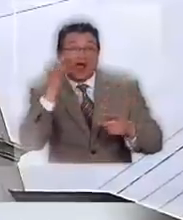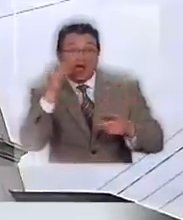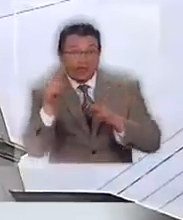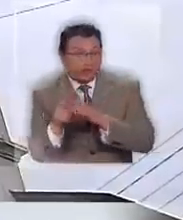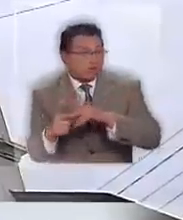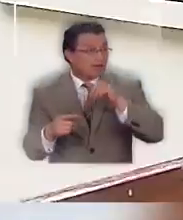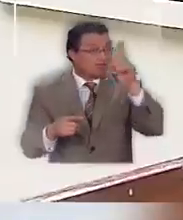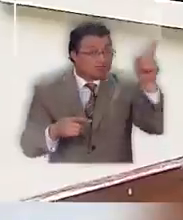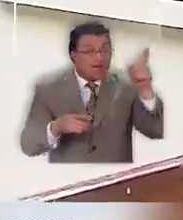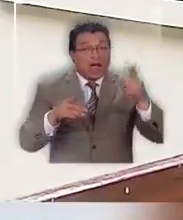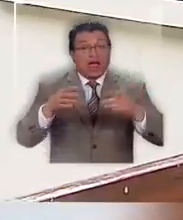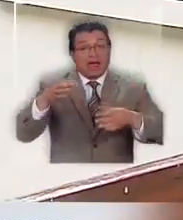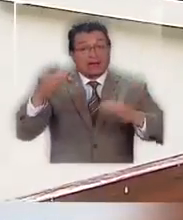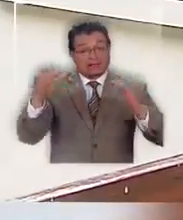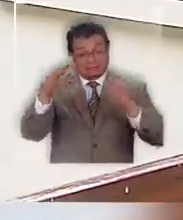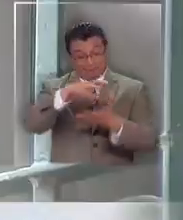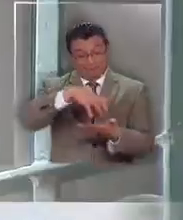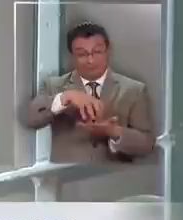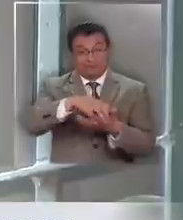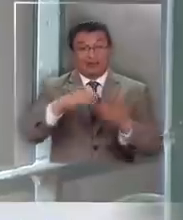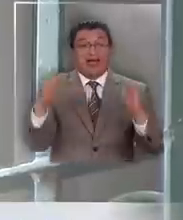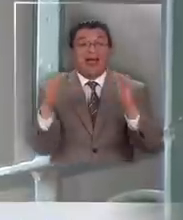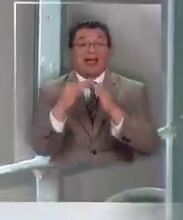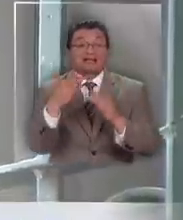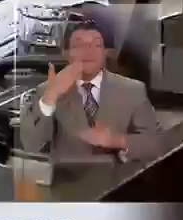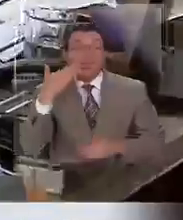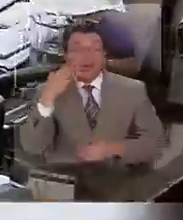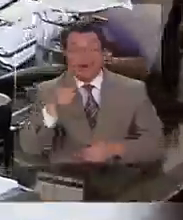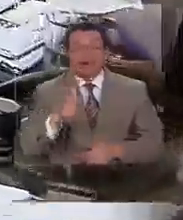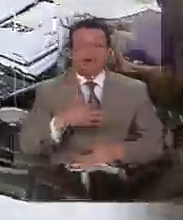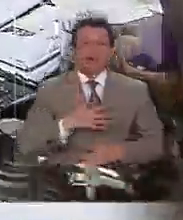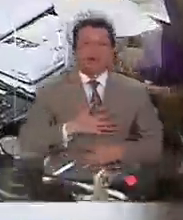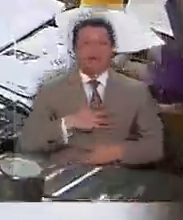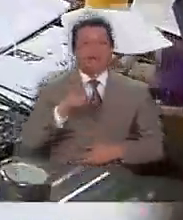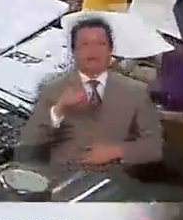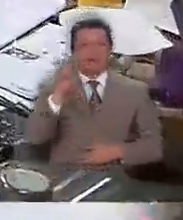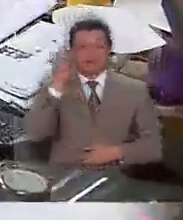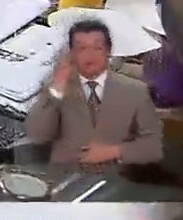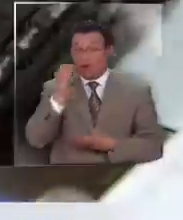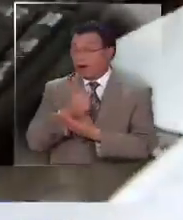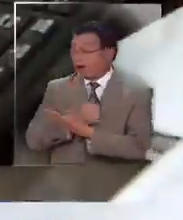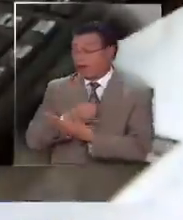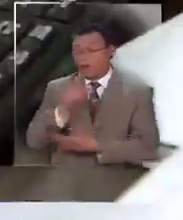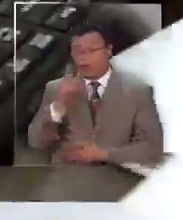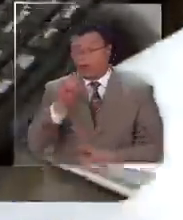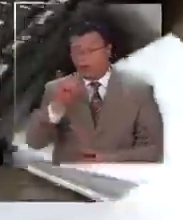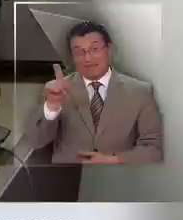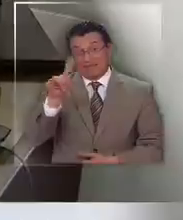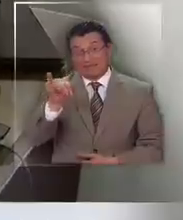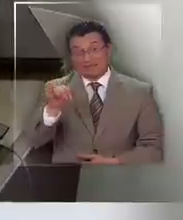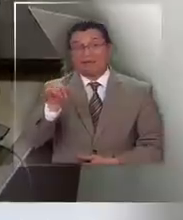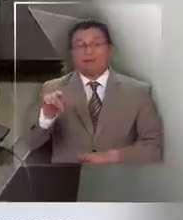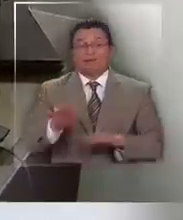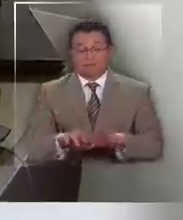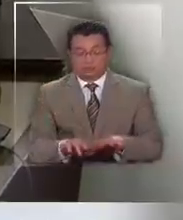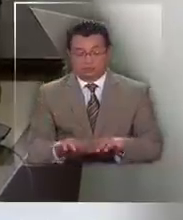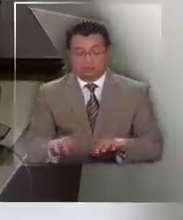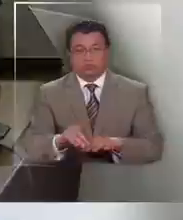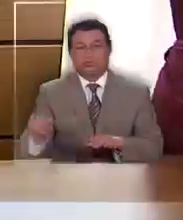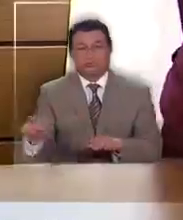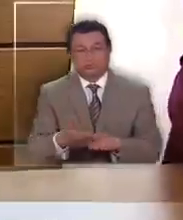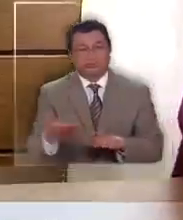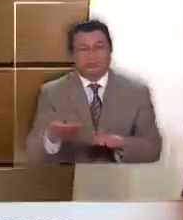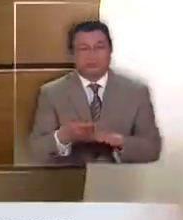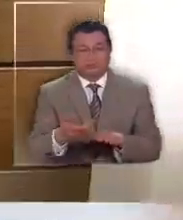llama el juez de Casablanca, es rápidamente atacada. Daisy Yáñez, funcionaria del juzgado, es quien transcribe las líneas dictadas